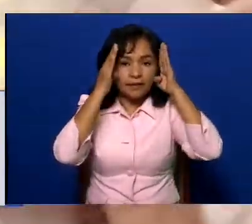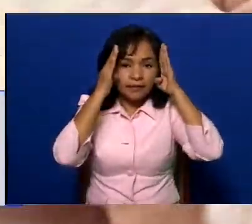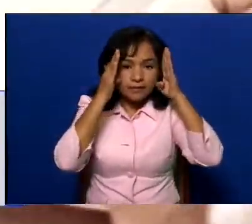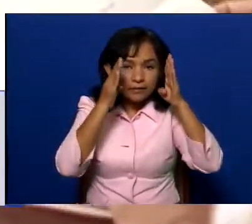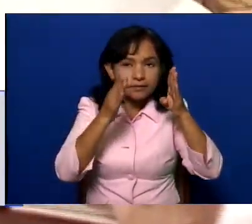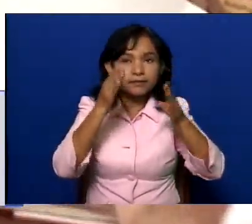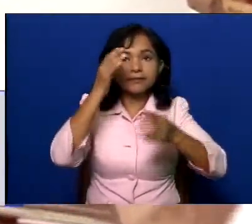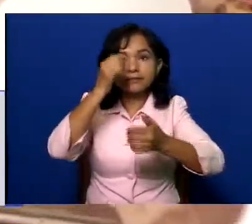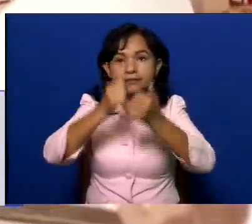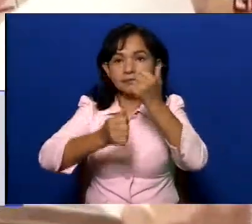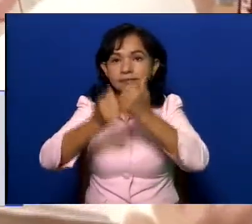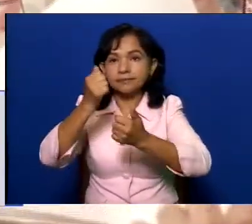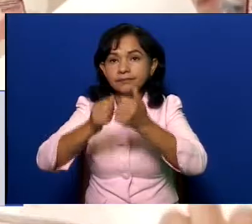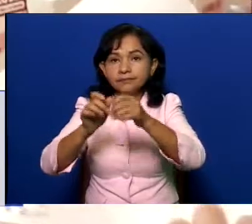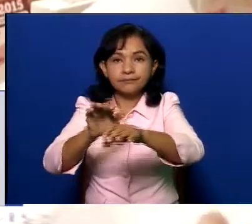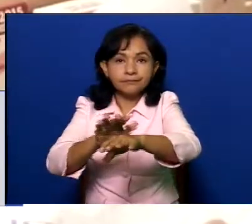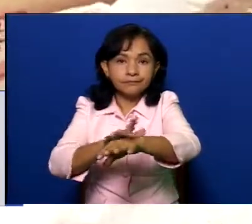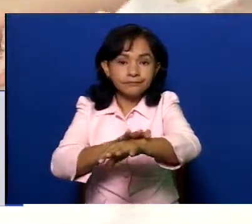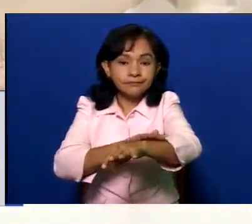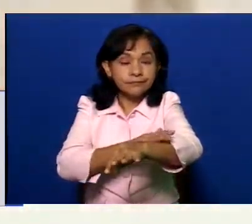pensar.